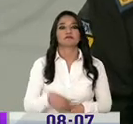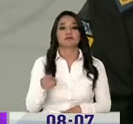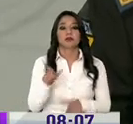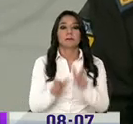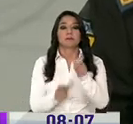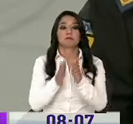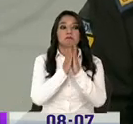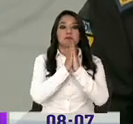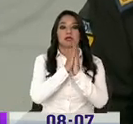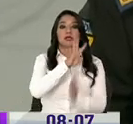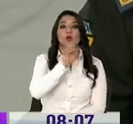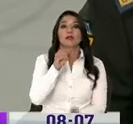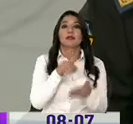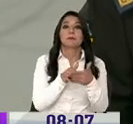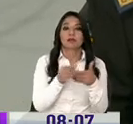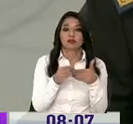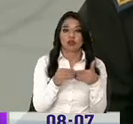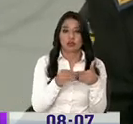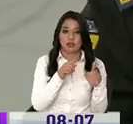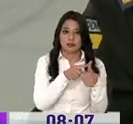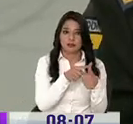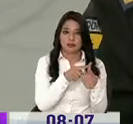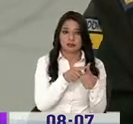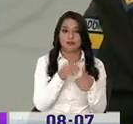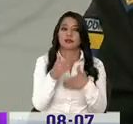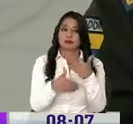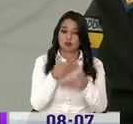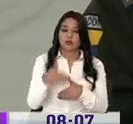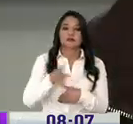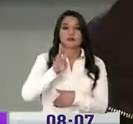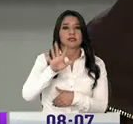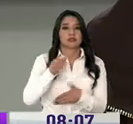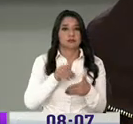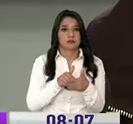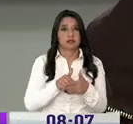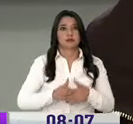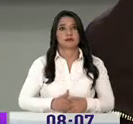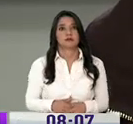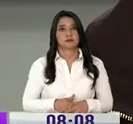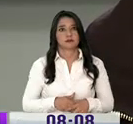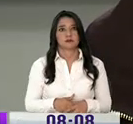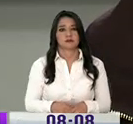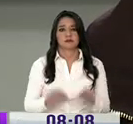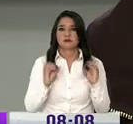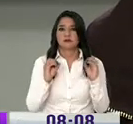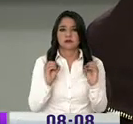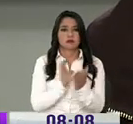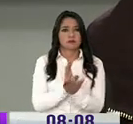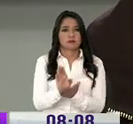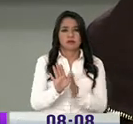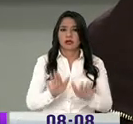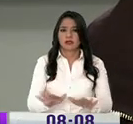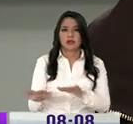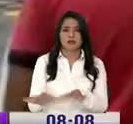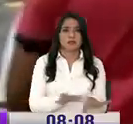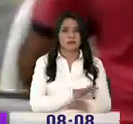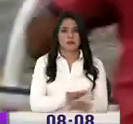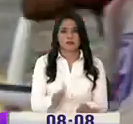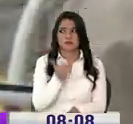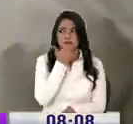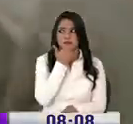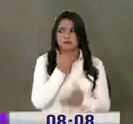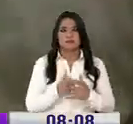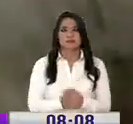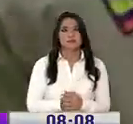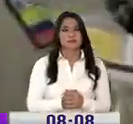por 40 mil dólares al inicio, que terminó en 25. La tolerancia cero frente a este tipo de actividad delictiva. Los